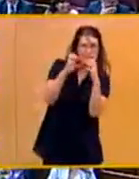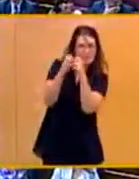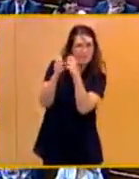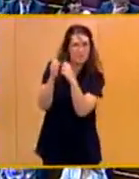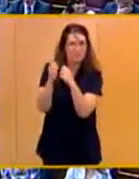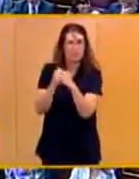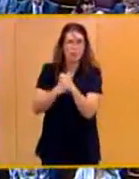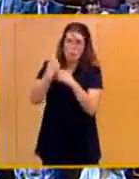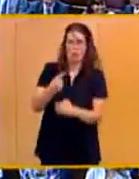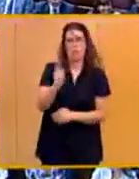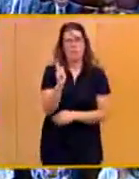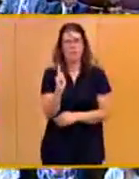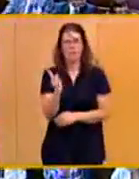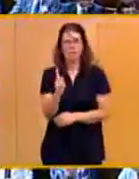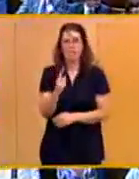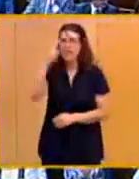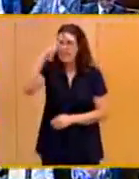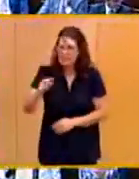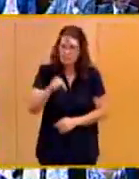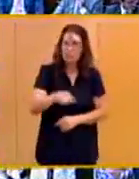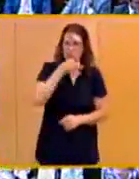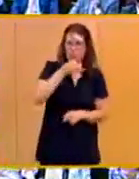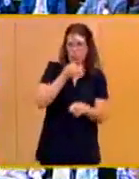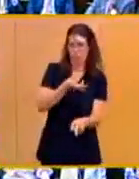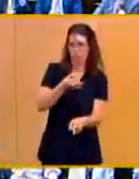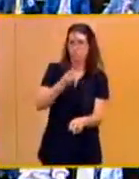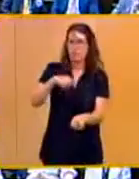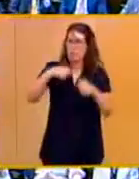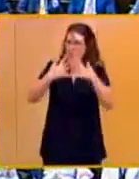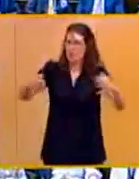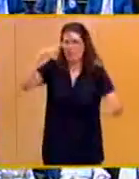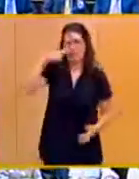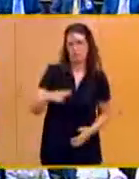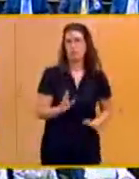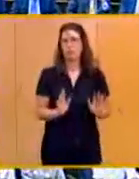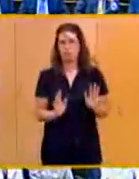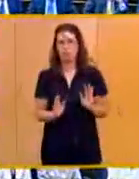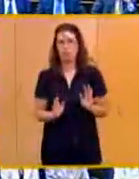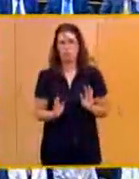al orador, a la Cámara.